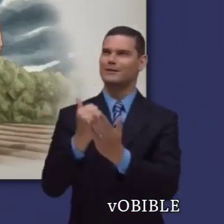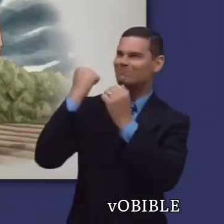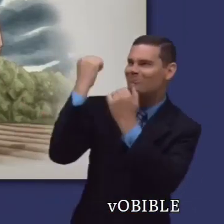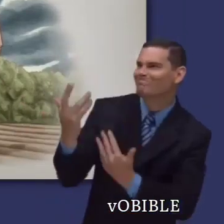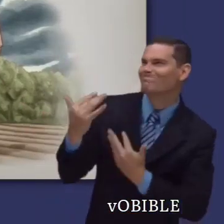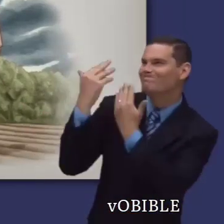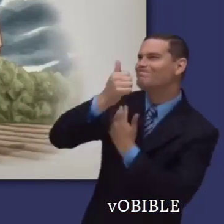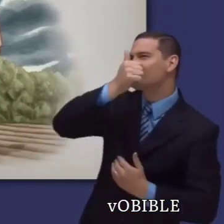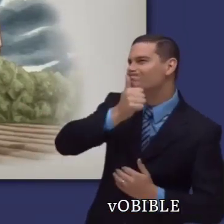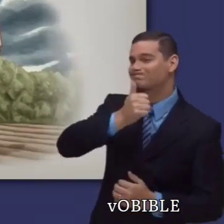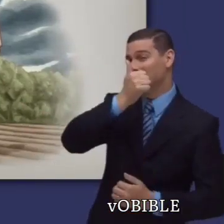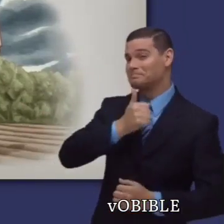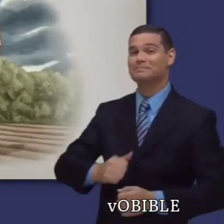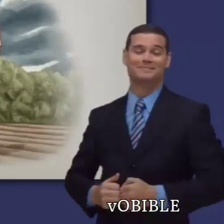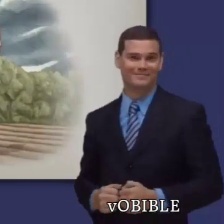con Jesucristo.